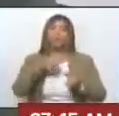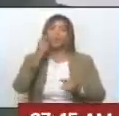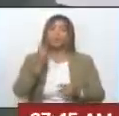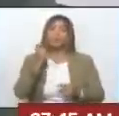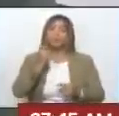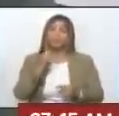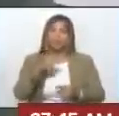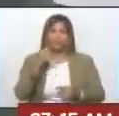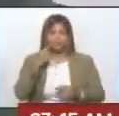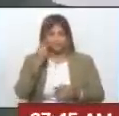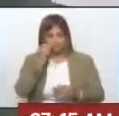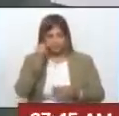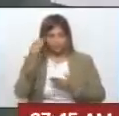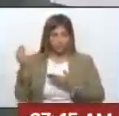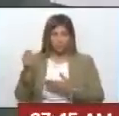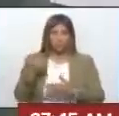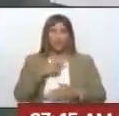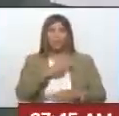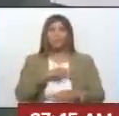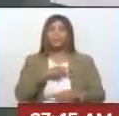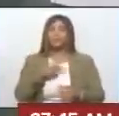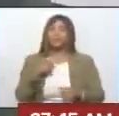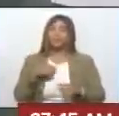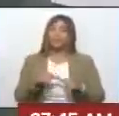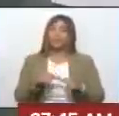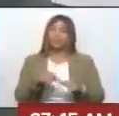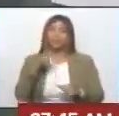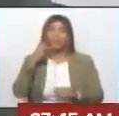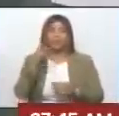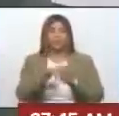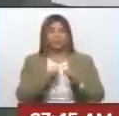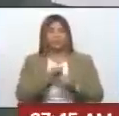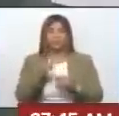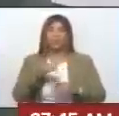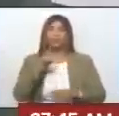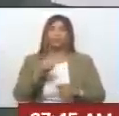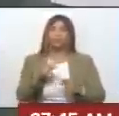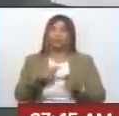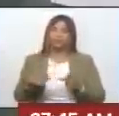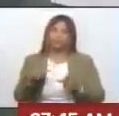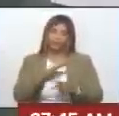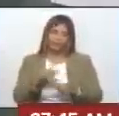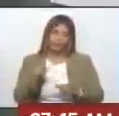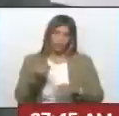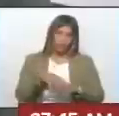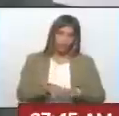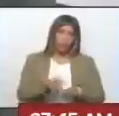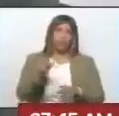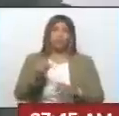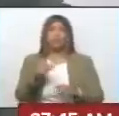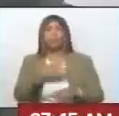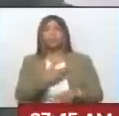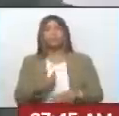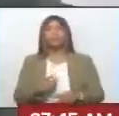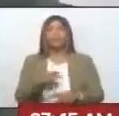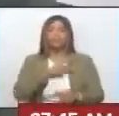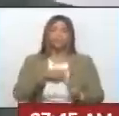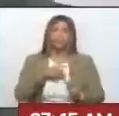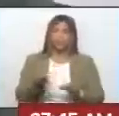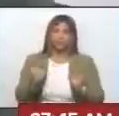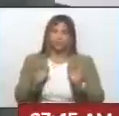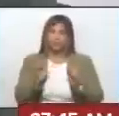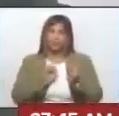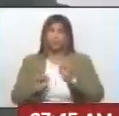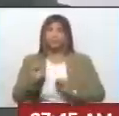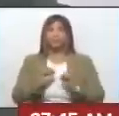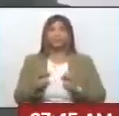Germán Escarra, miembro de la Comisión Permanente de Política Exterior, Soberanía e Integración. Además, es presidente de la Comisión Especial para la